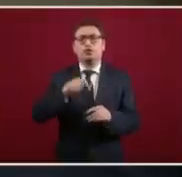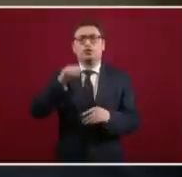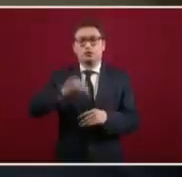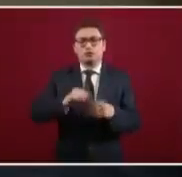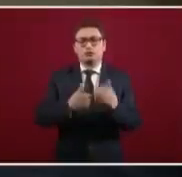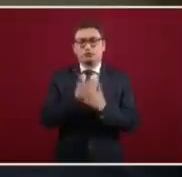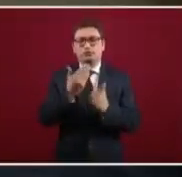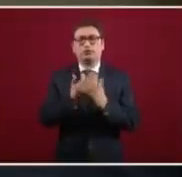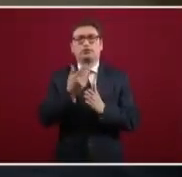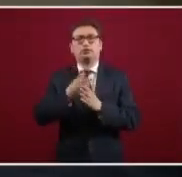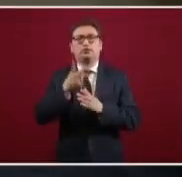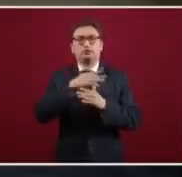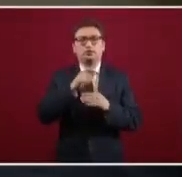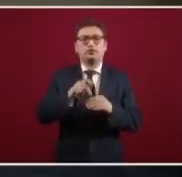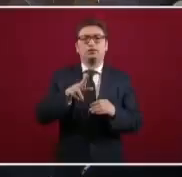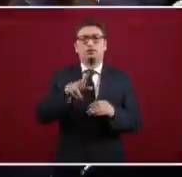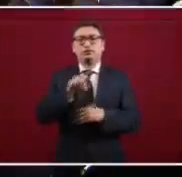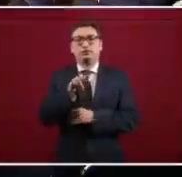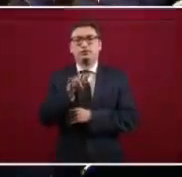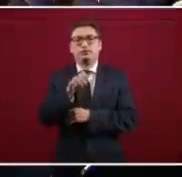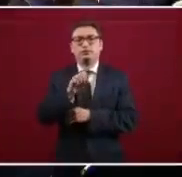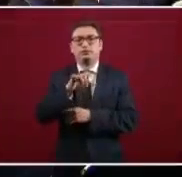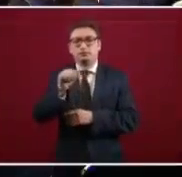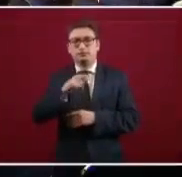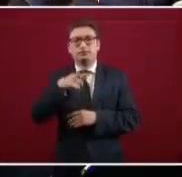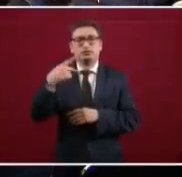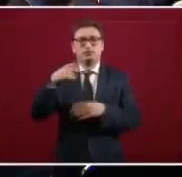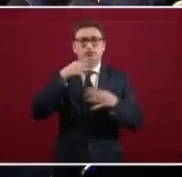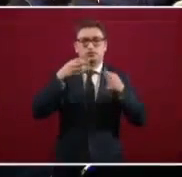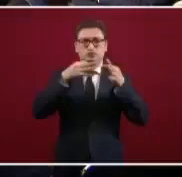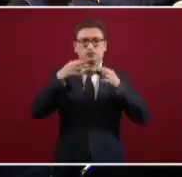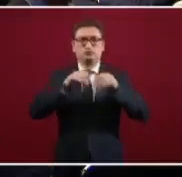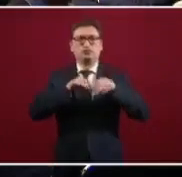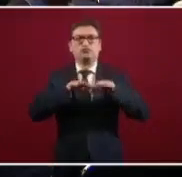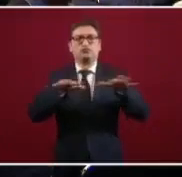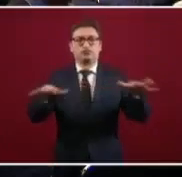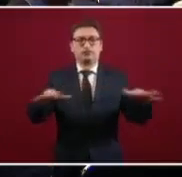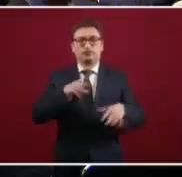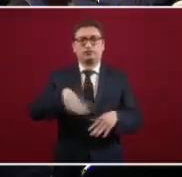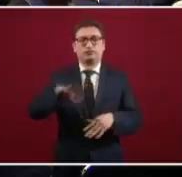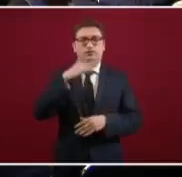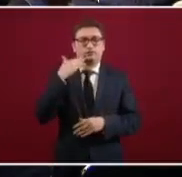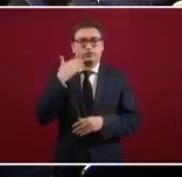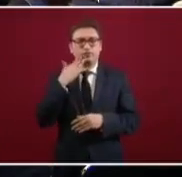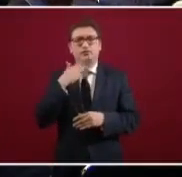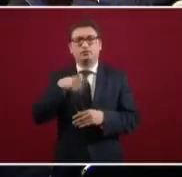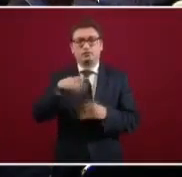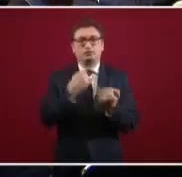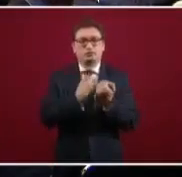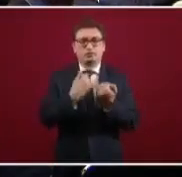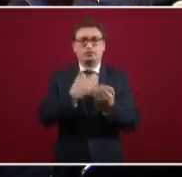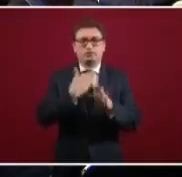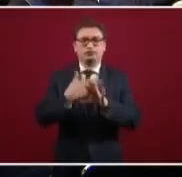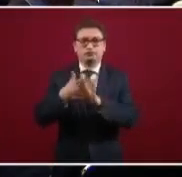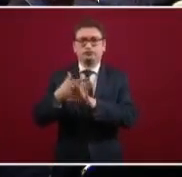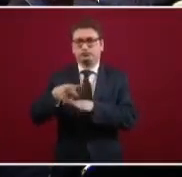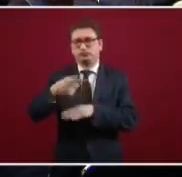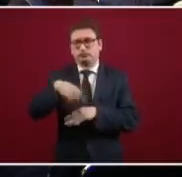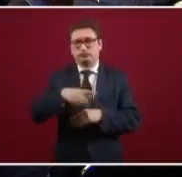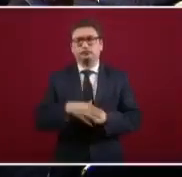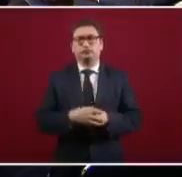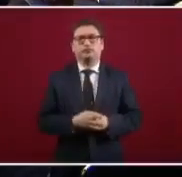en la mañana también la cadena televisa en el noticiero que ellos difunden en en en facebook también fueron atacados de manera